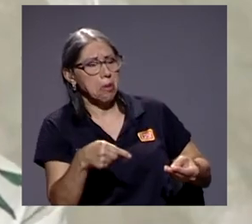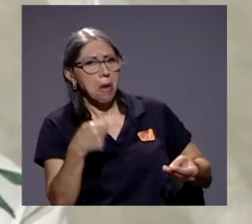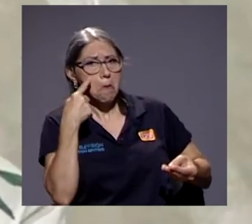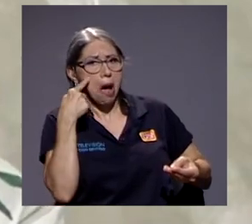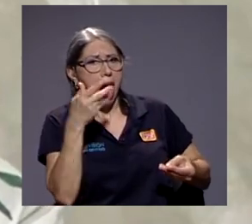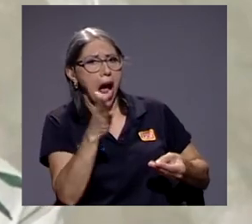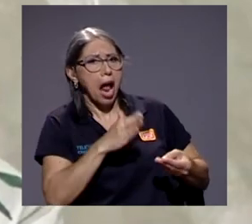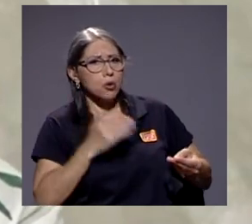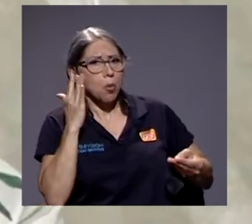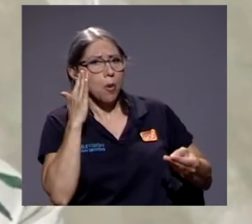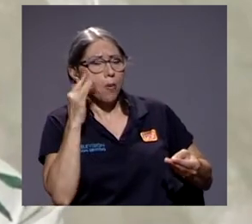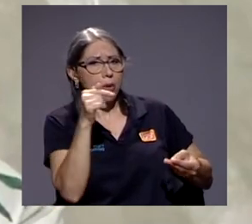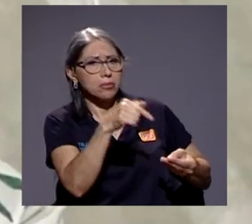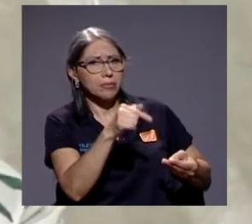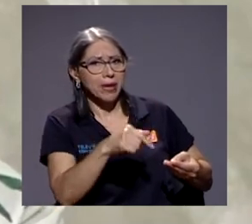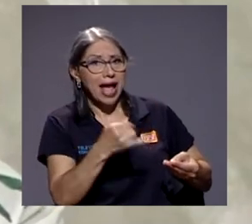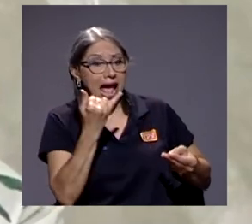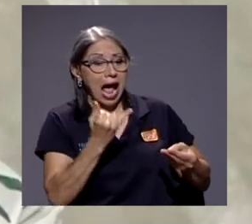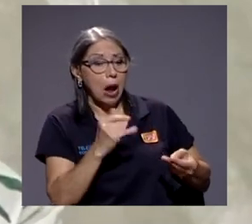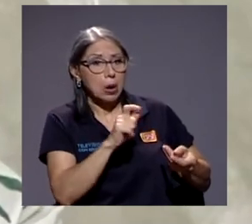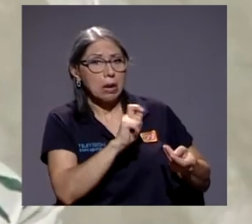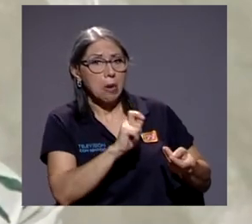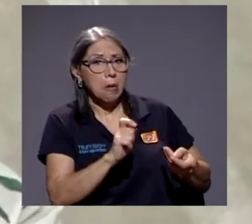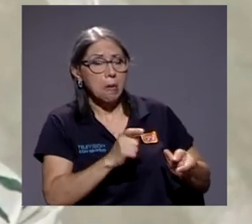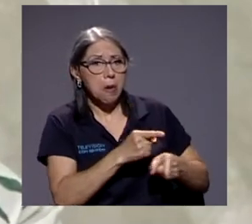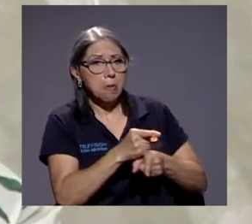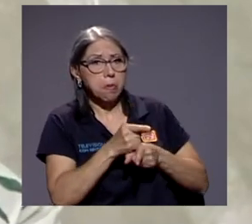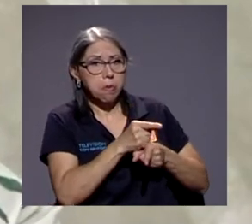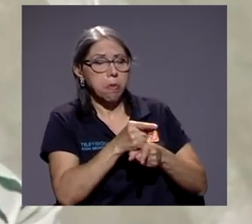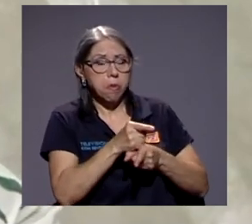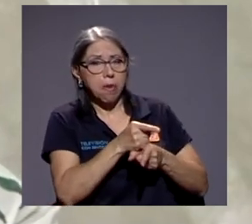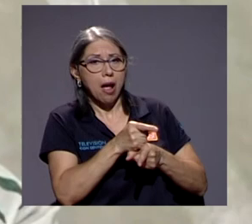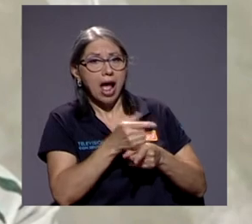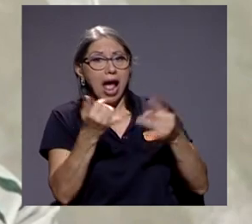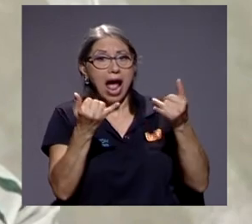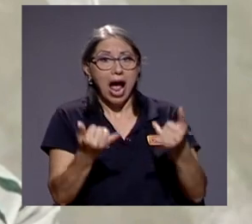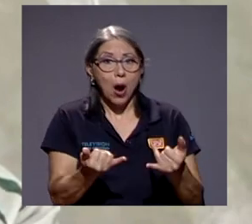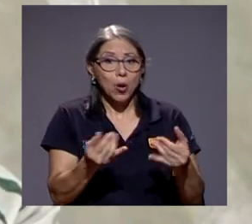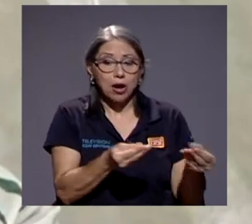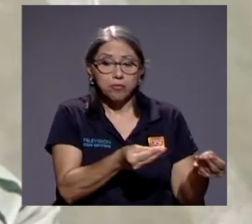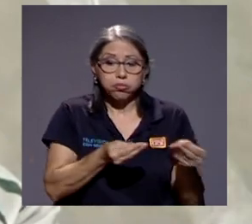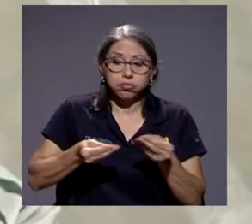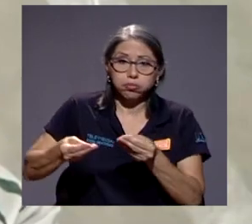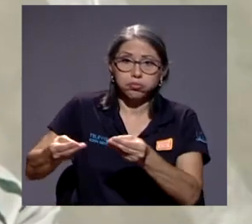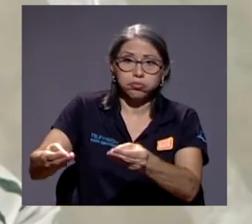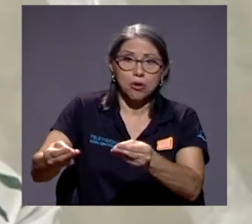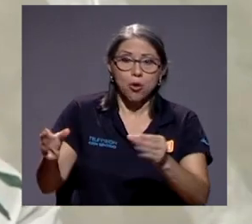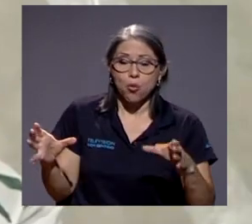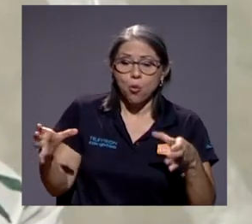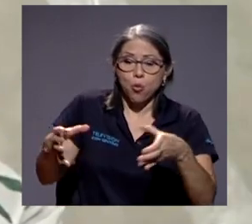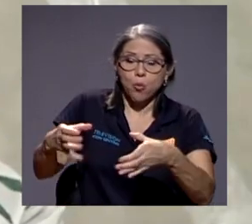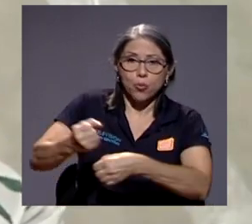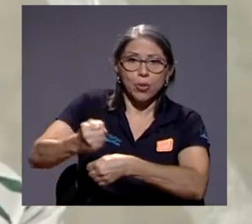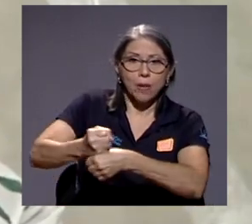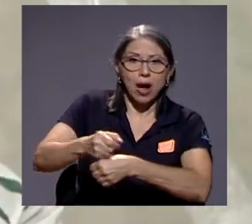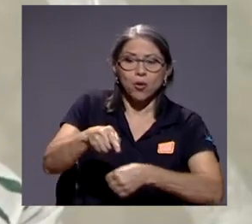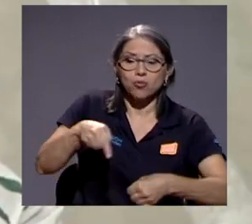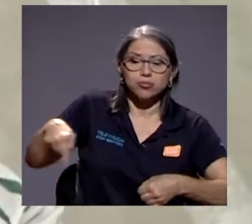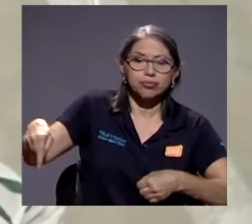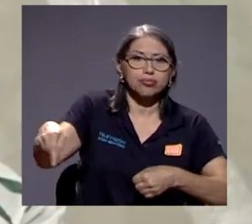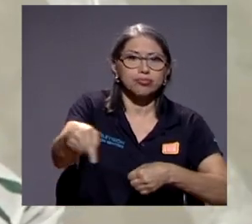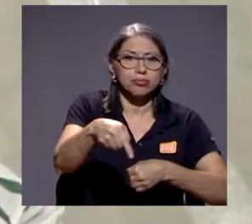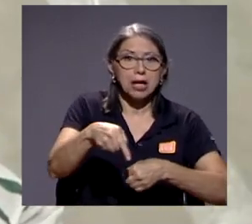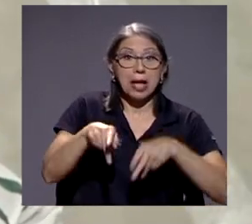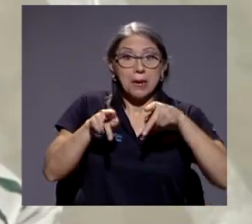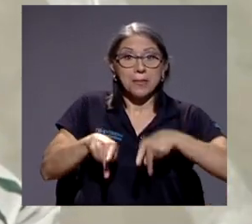y se está realizando a través de una nueva mesa de trabajo que hemos realizado entre los miembros de la red